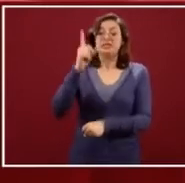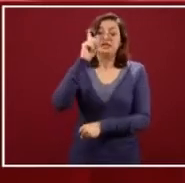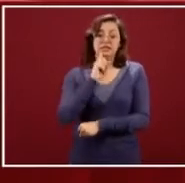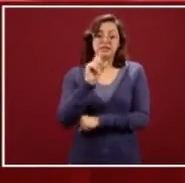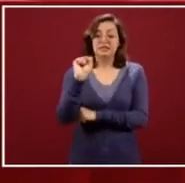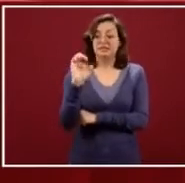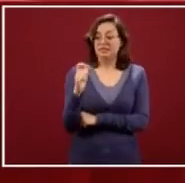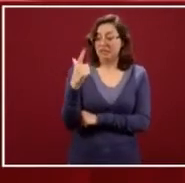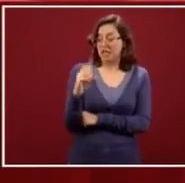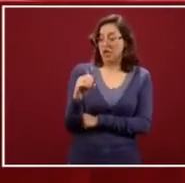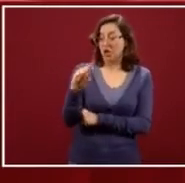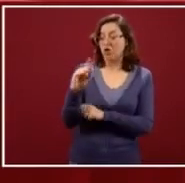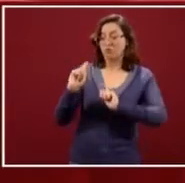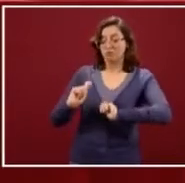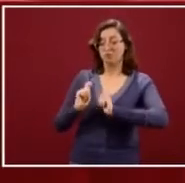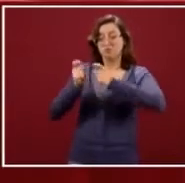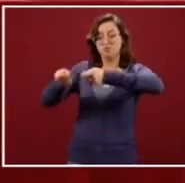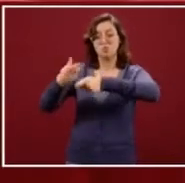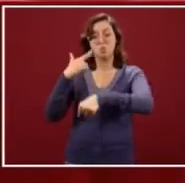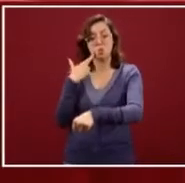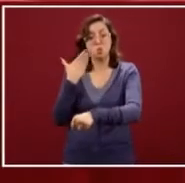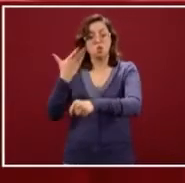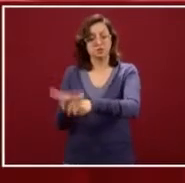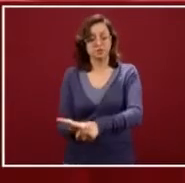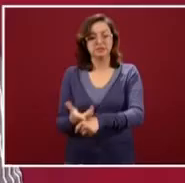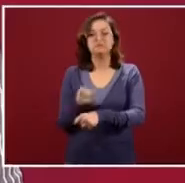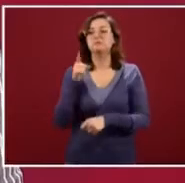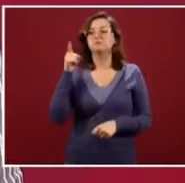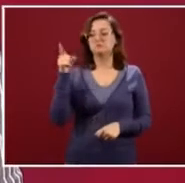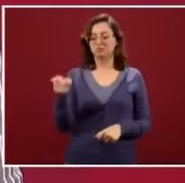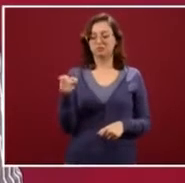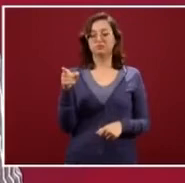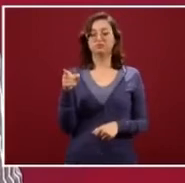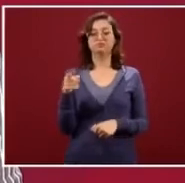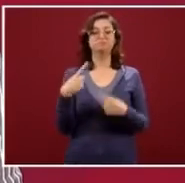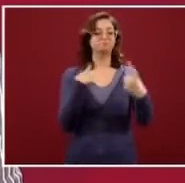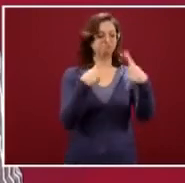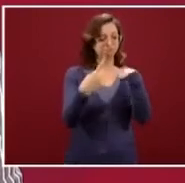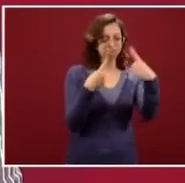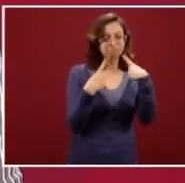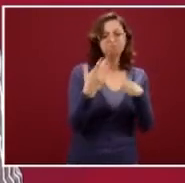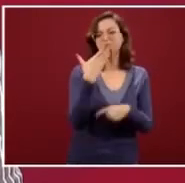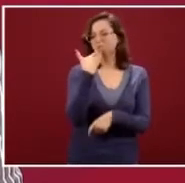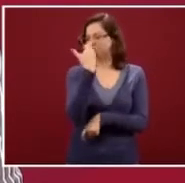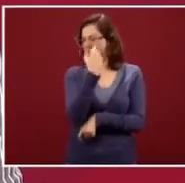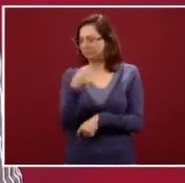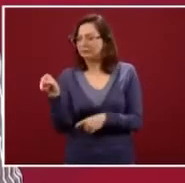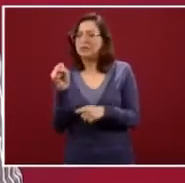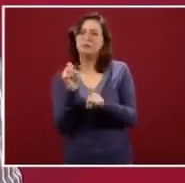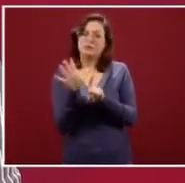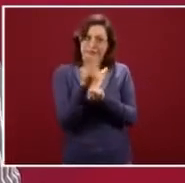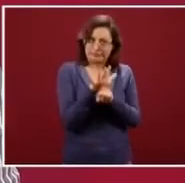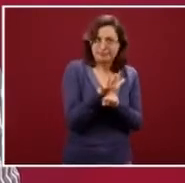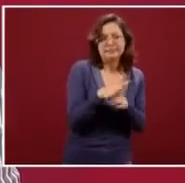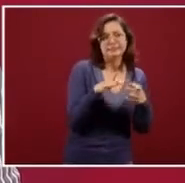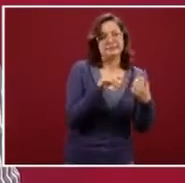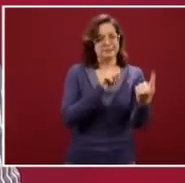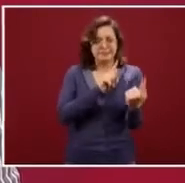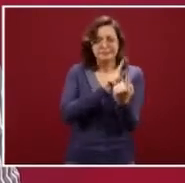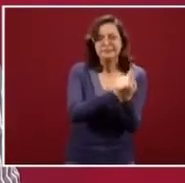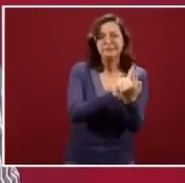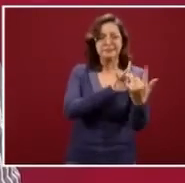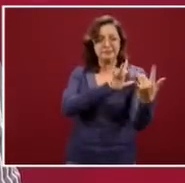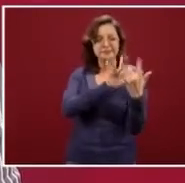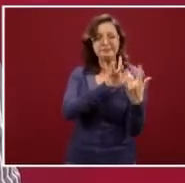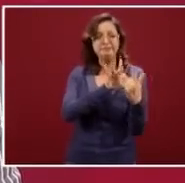solamente atribuciones específicas, sino una gran capacidad para el diálogo y para la persuasión, ha estado en contacto